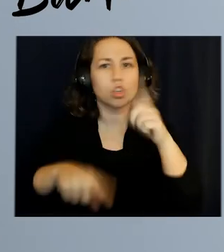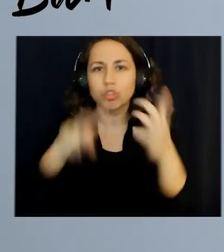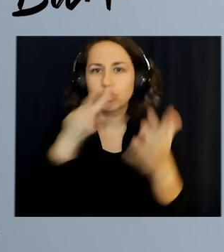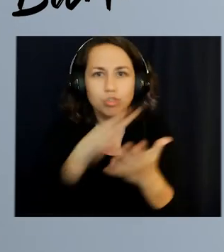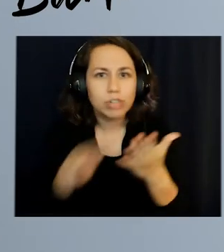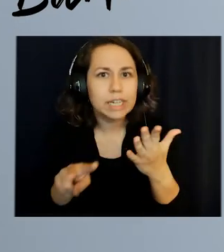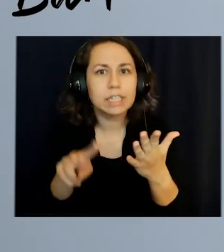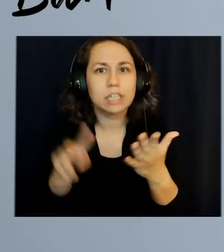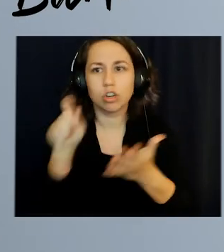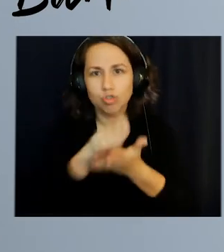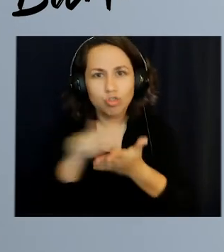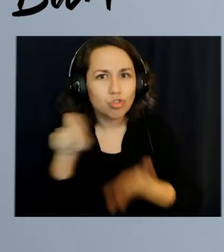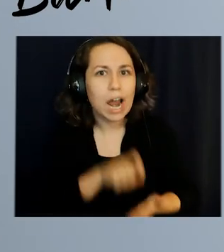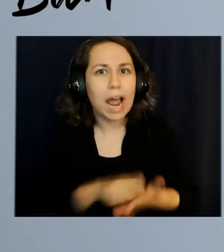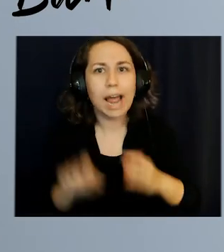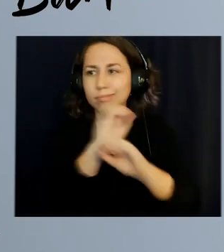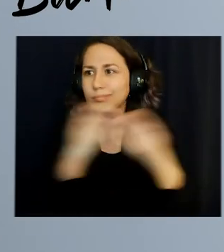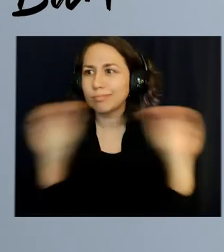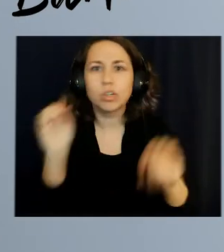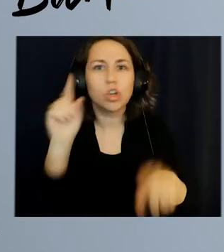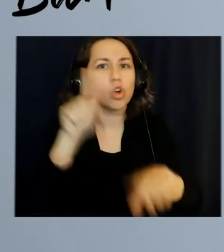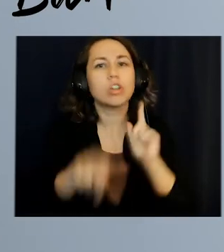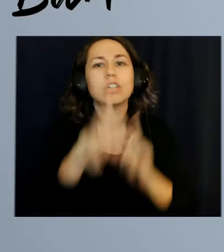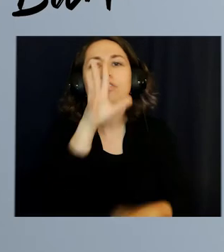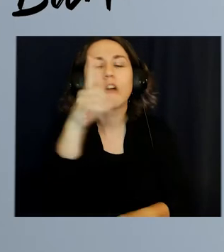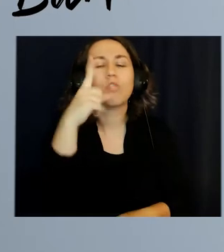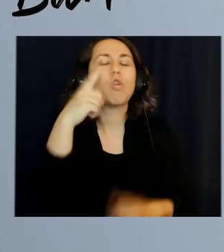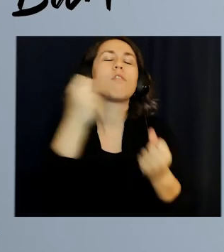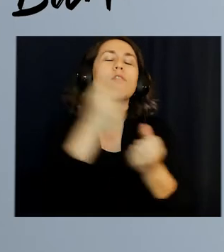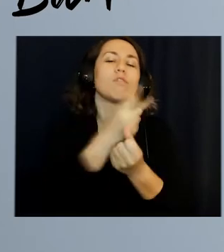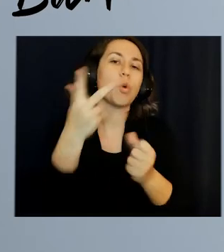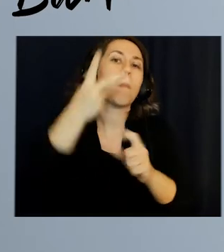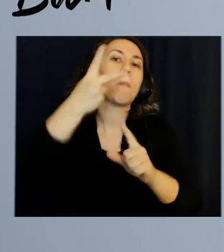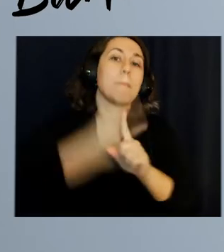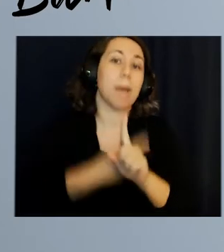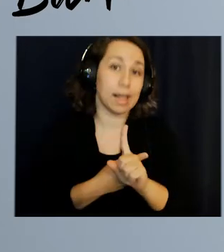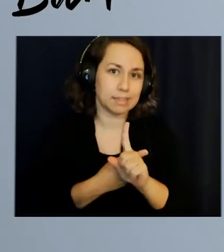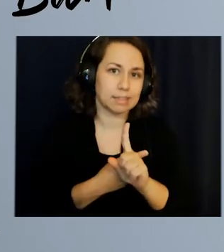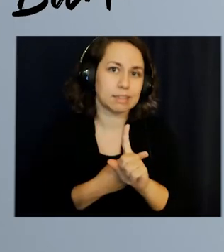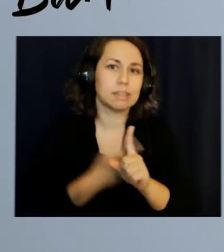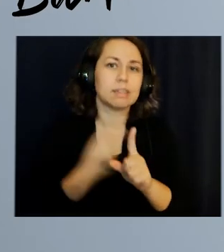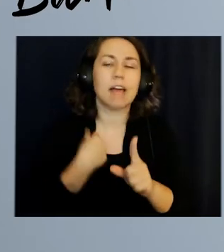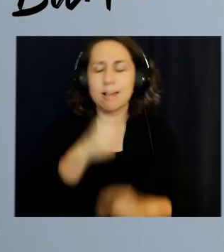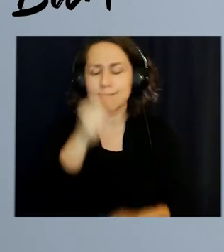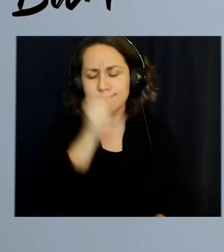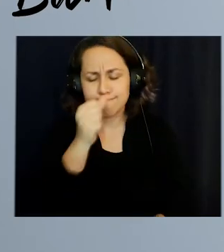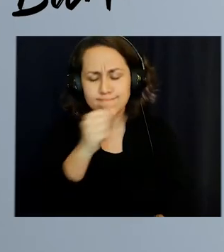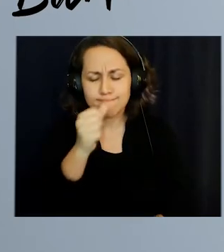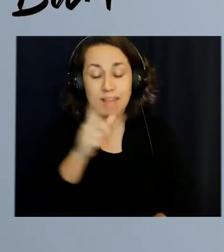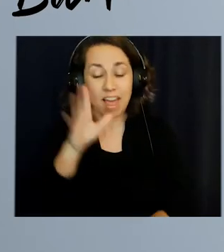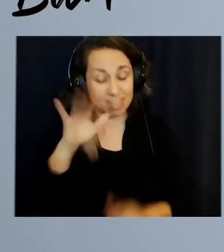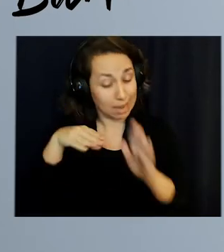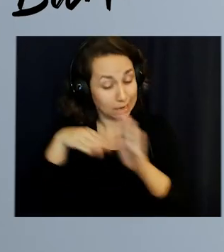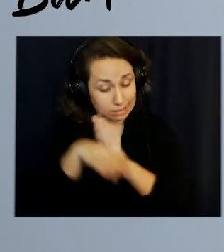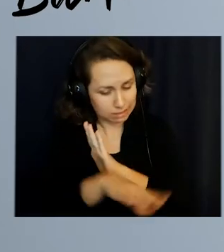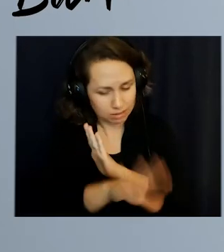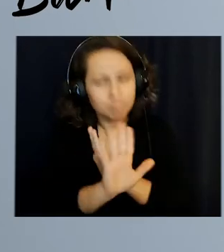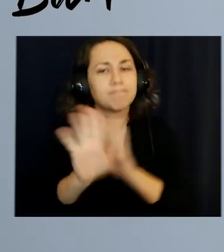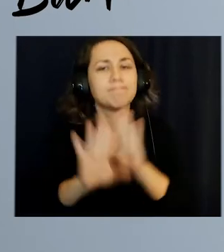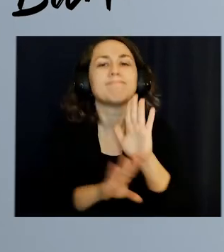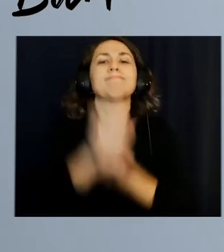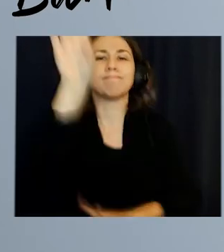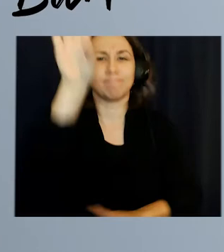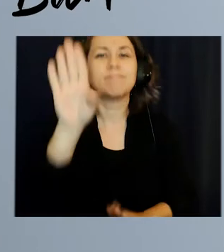podía escribir, no podía hablar por meses. Perseveré, salí de ese hoyo y regresé, me reinscribí en la